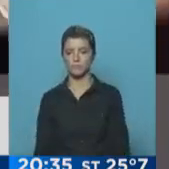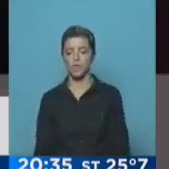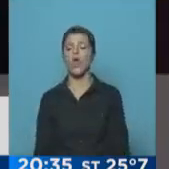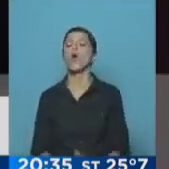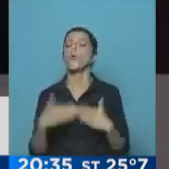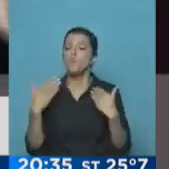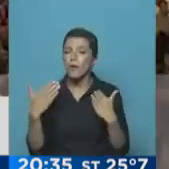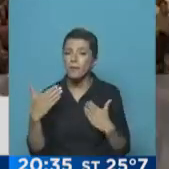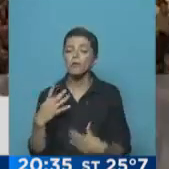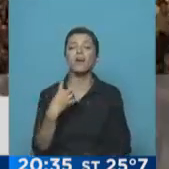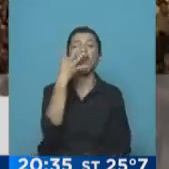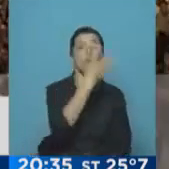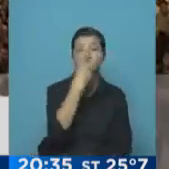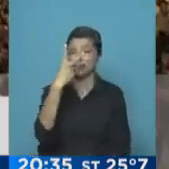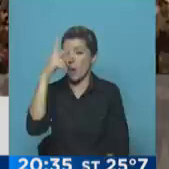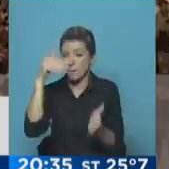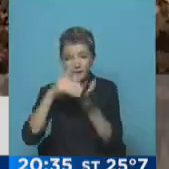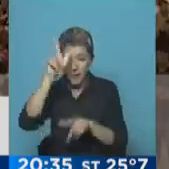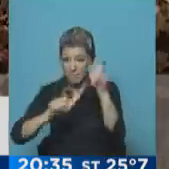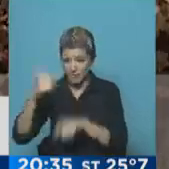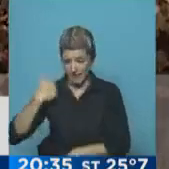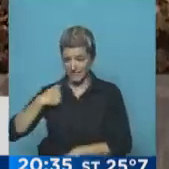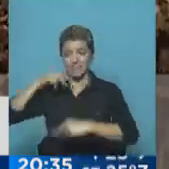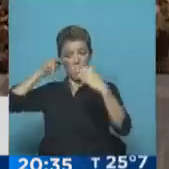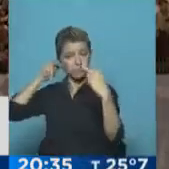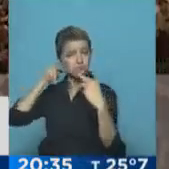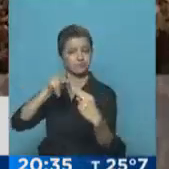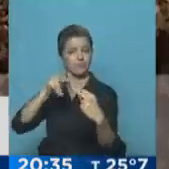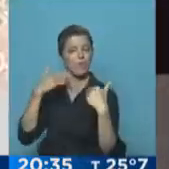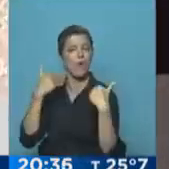Podemos mirar a los 42 millones de argentinos